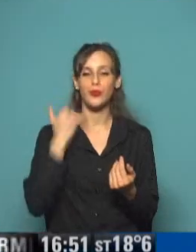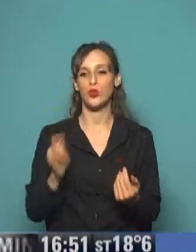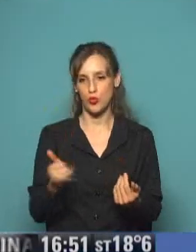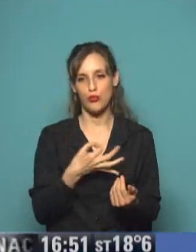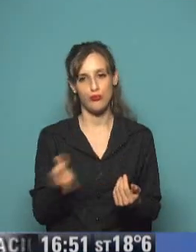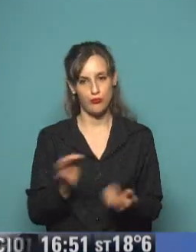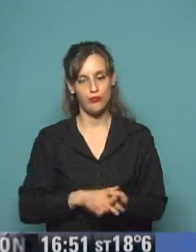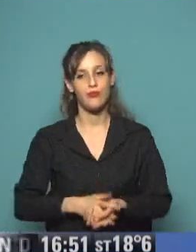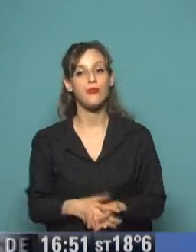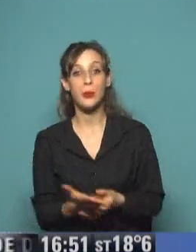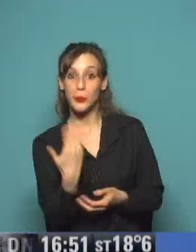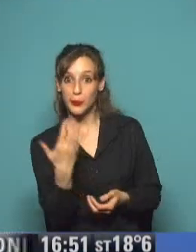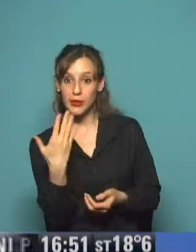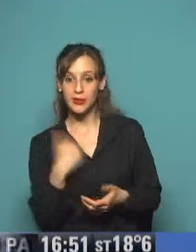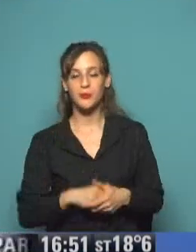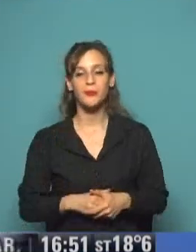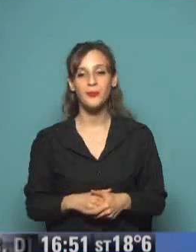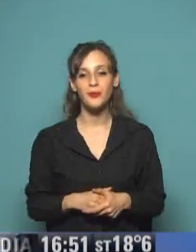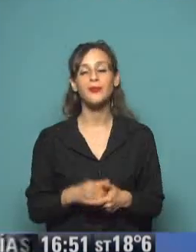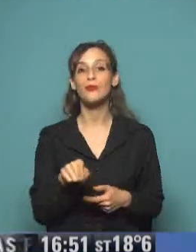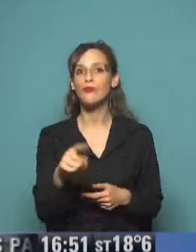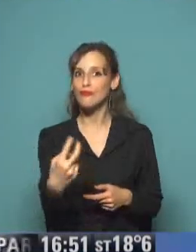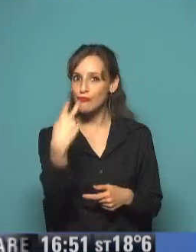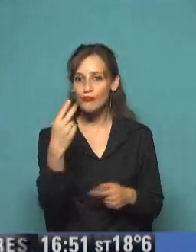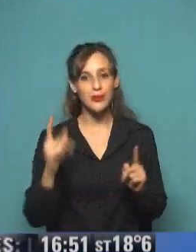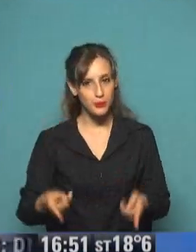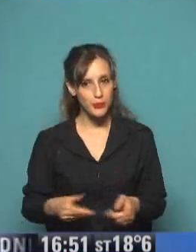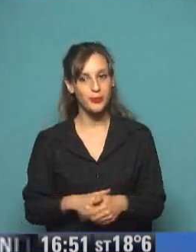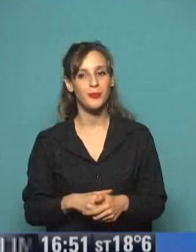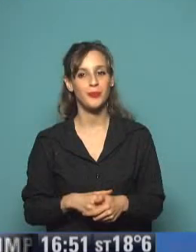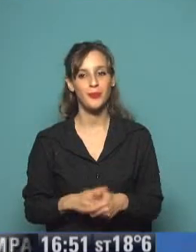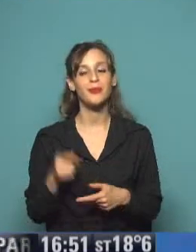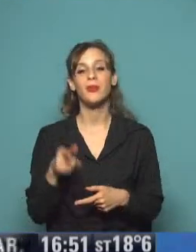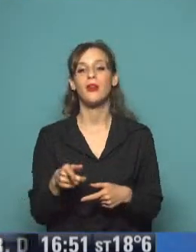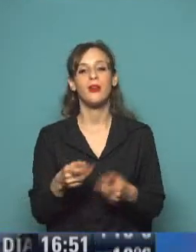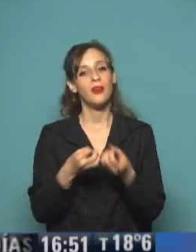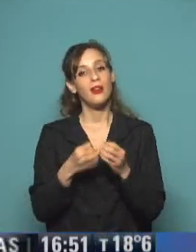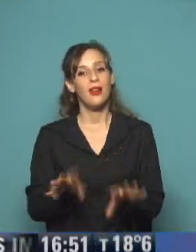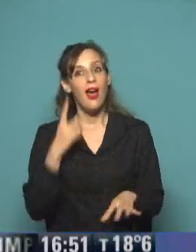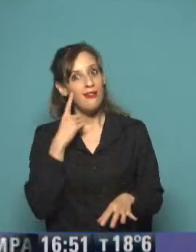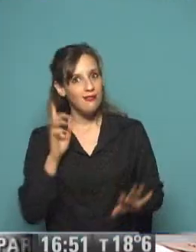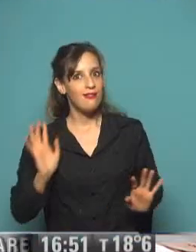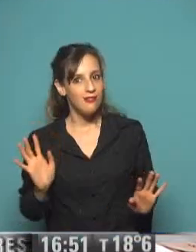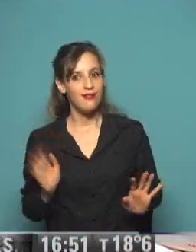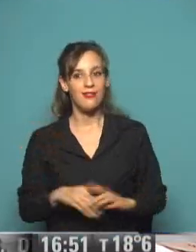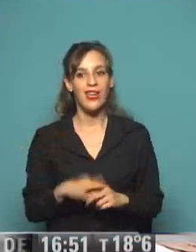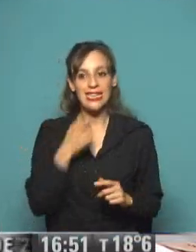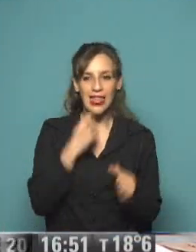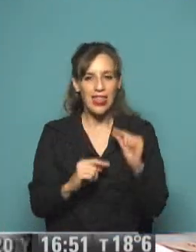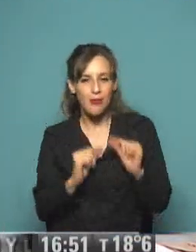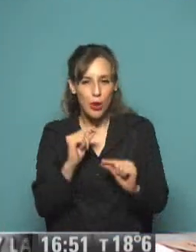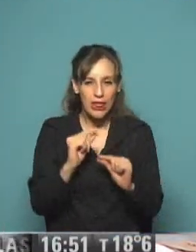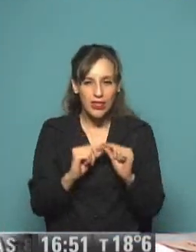Exacto. Acérquense, chicos, y también para que en casa empecemos a ver si nos animamos